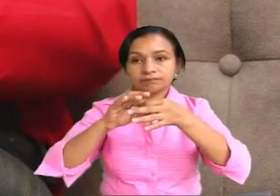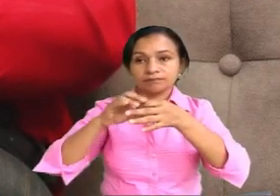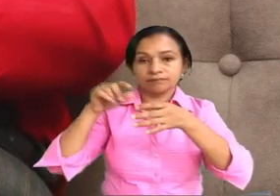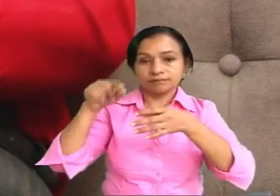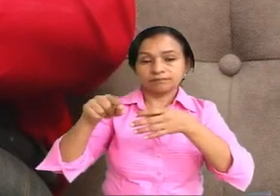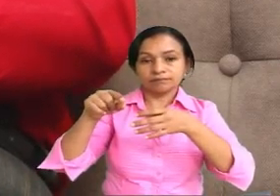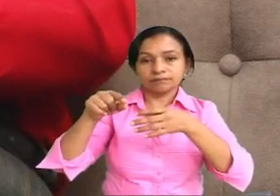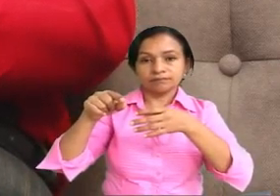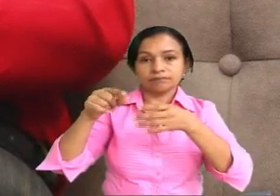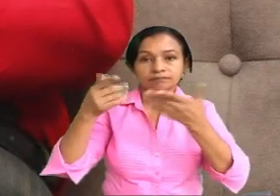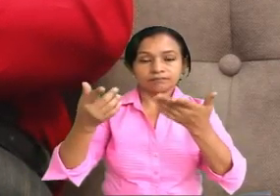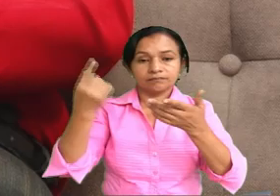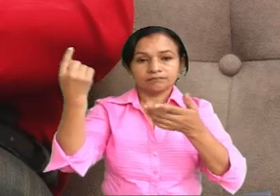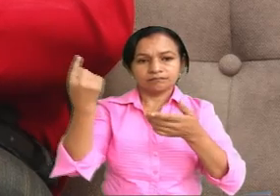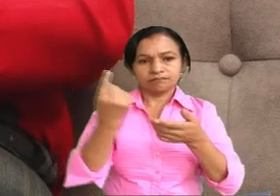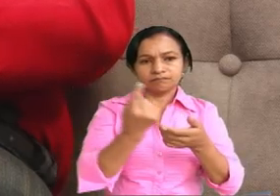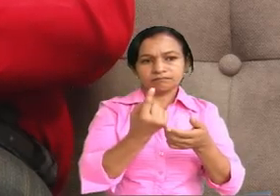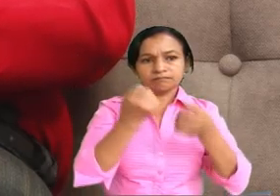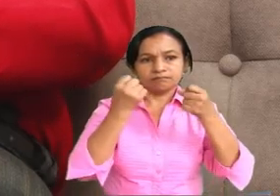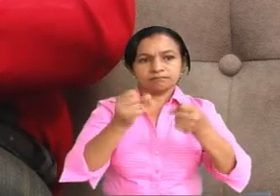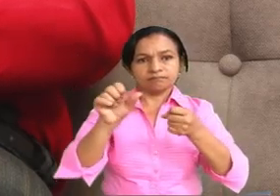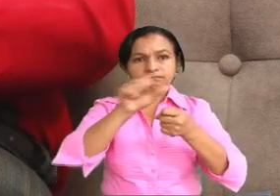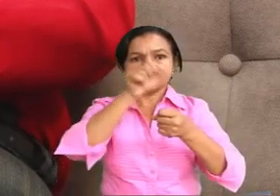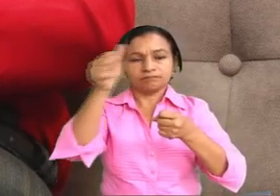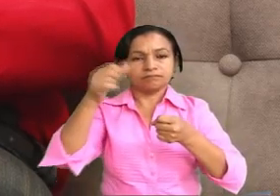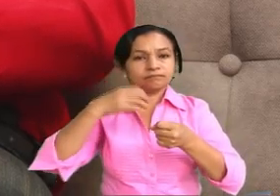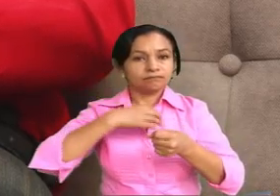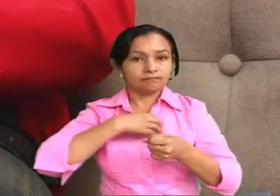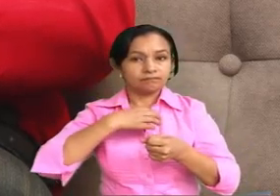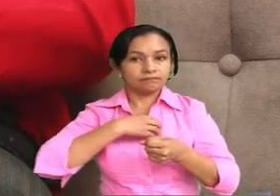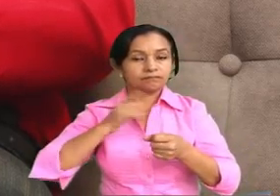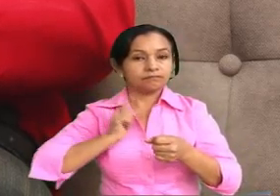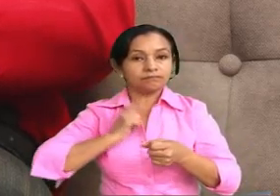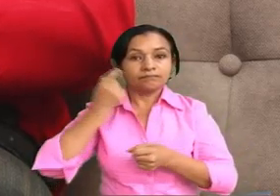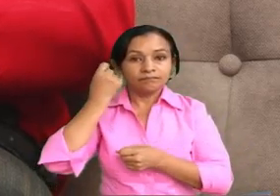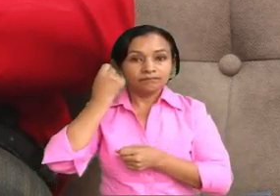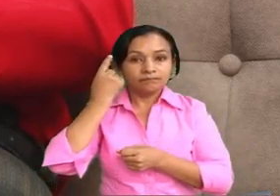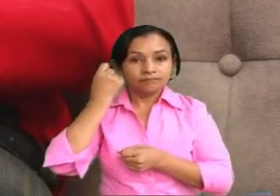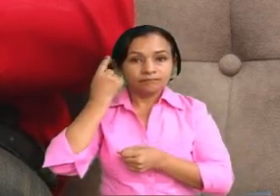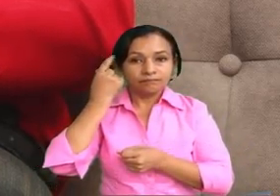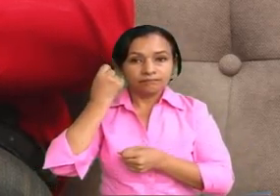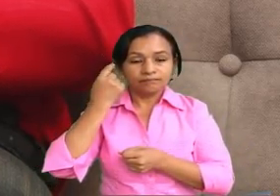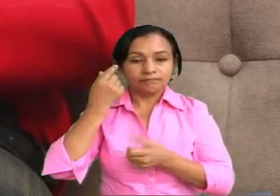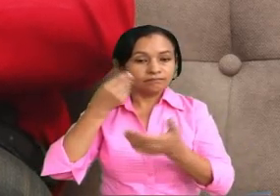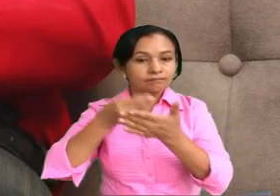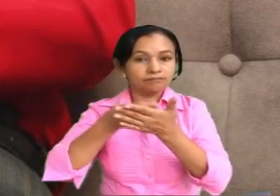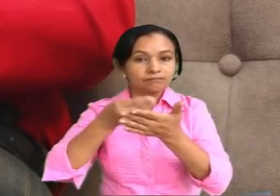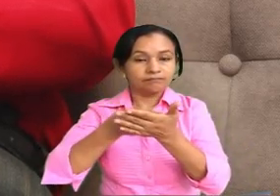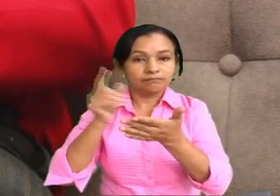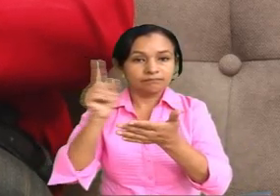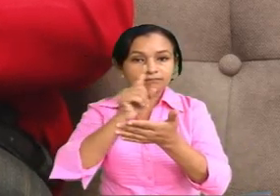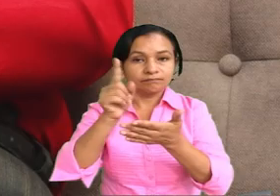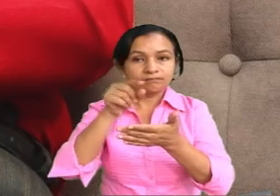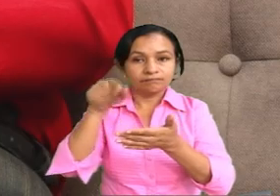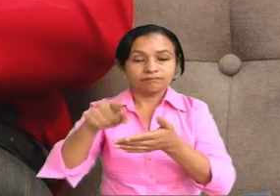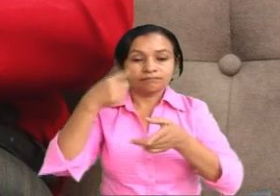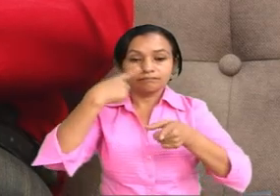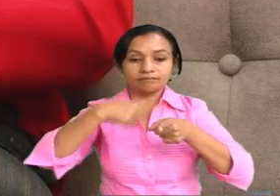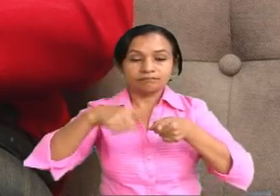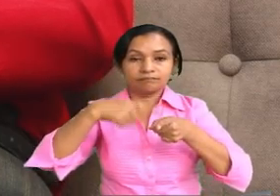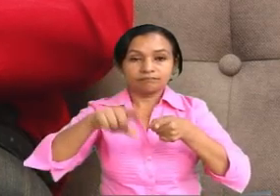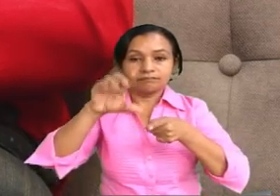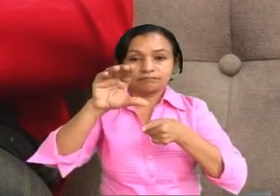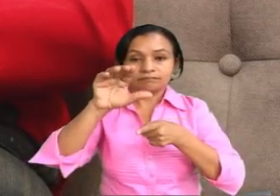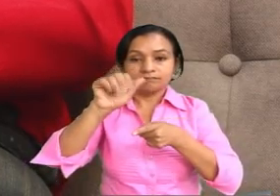llega un mestizo, un colono, él tendrá que comprender que no está comprando. Y si está ahí, tiene que pagar un canon, como